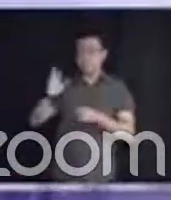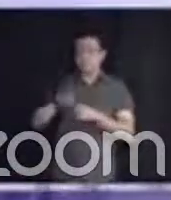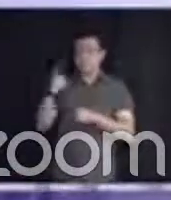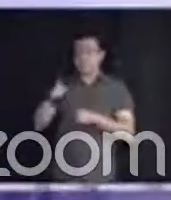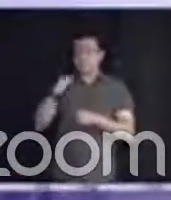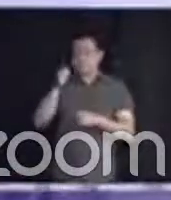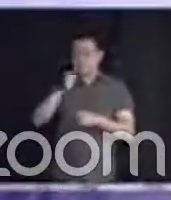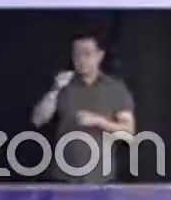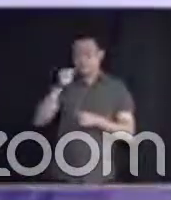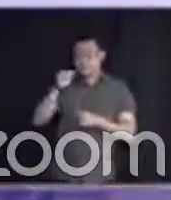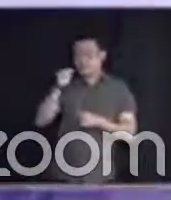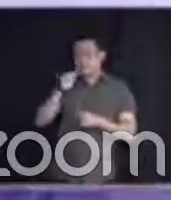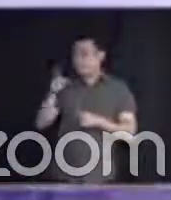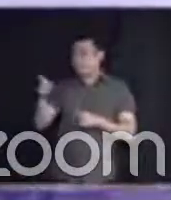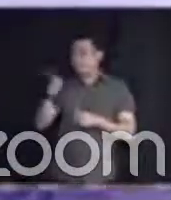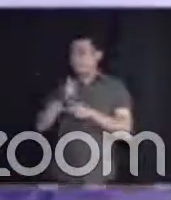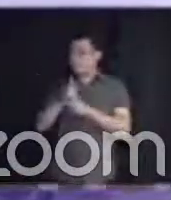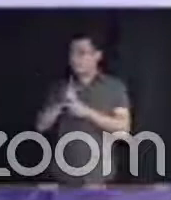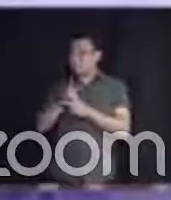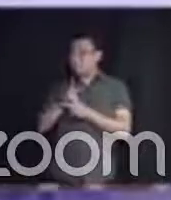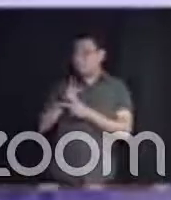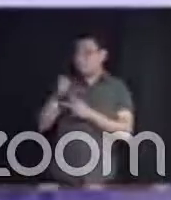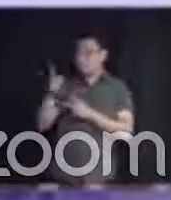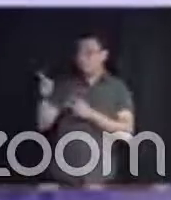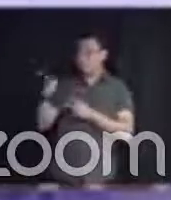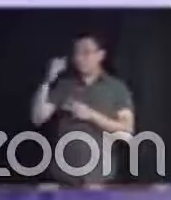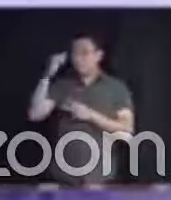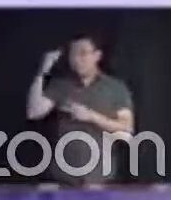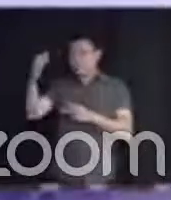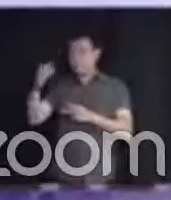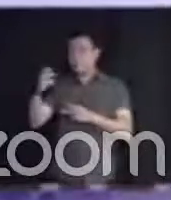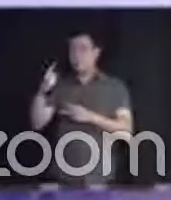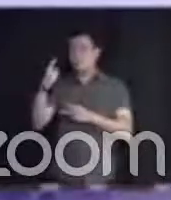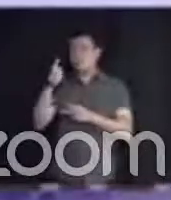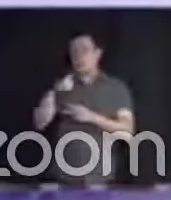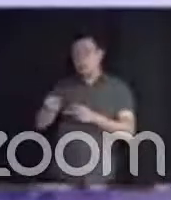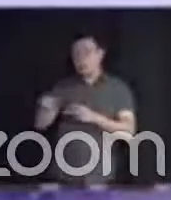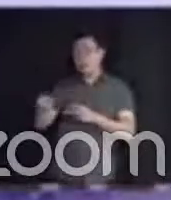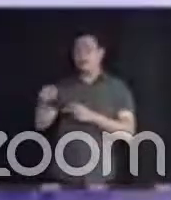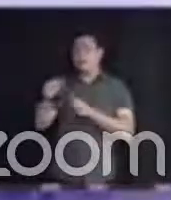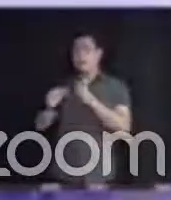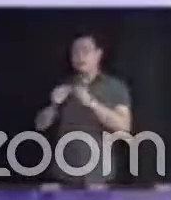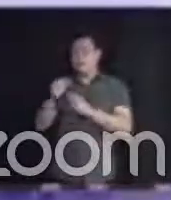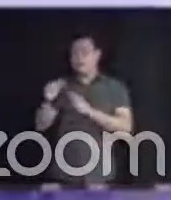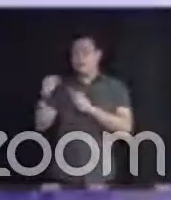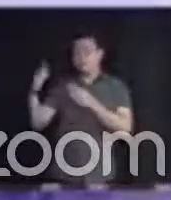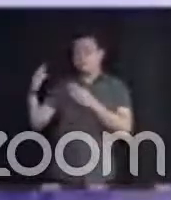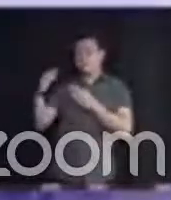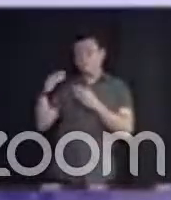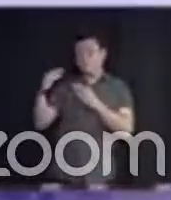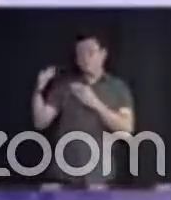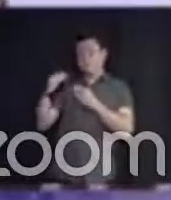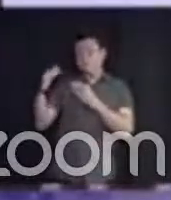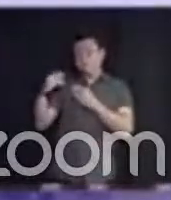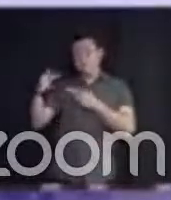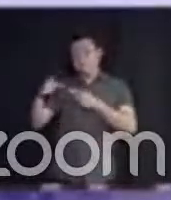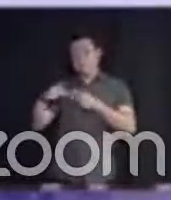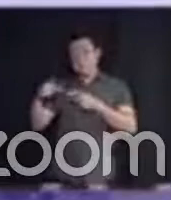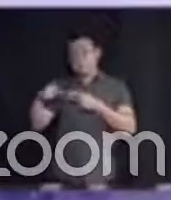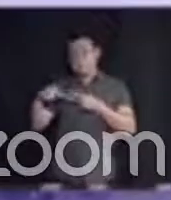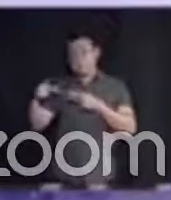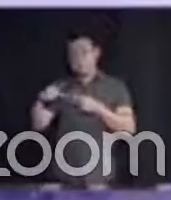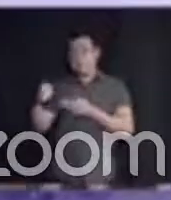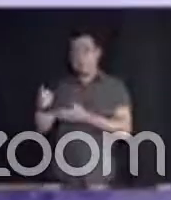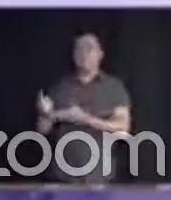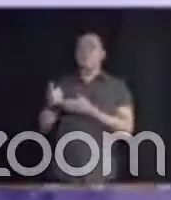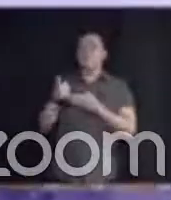Gracias porque han tenido el cuidado, han tenido el tiempo, han tenido la dedicación para poderme llegar y